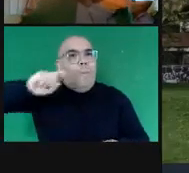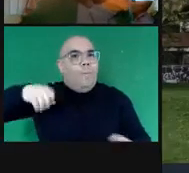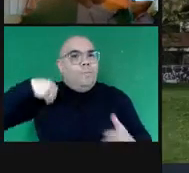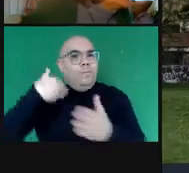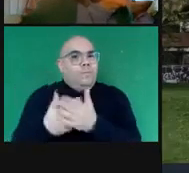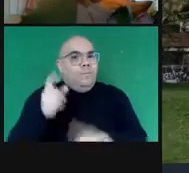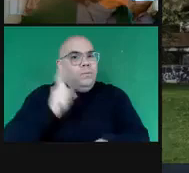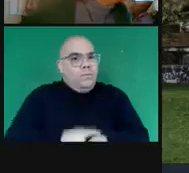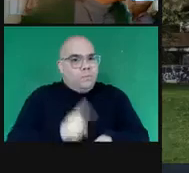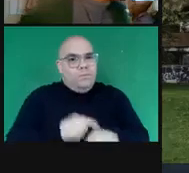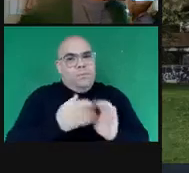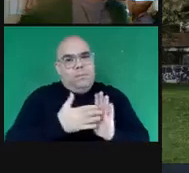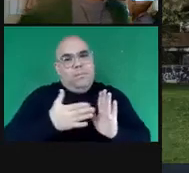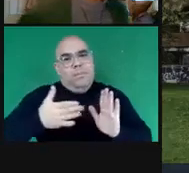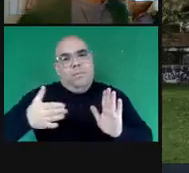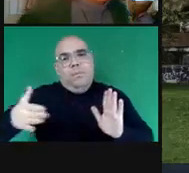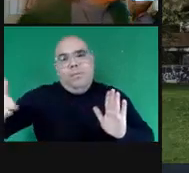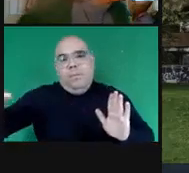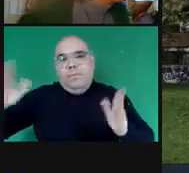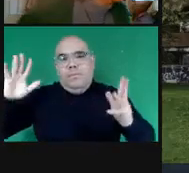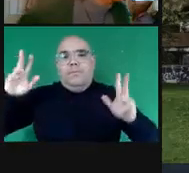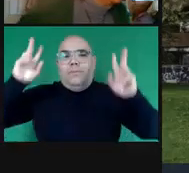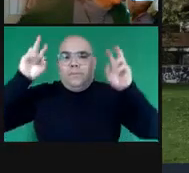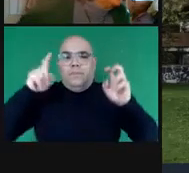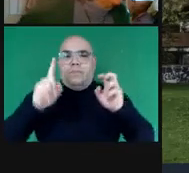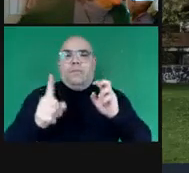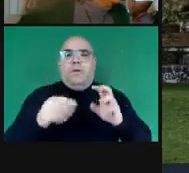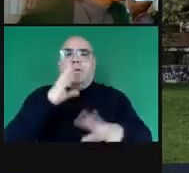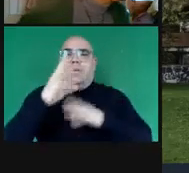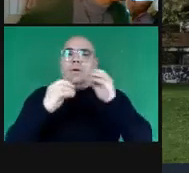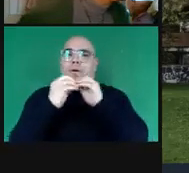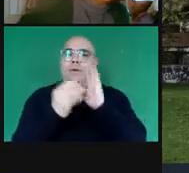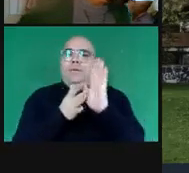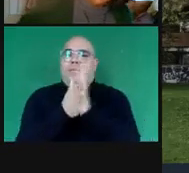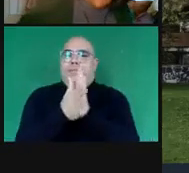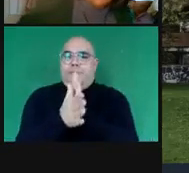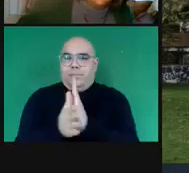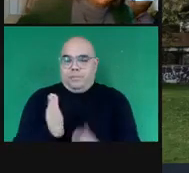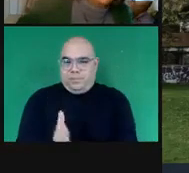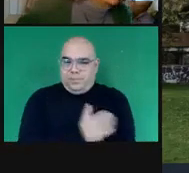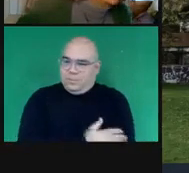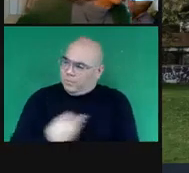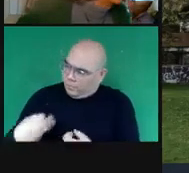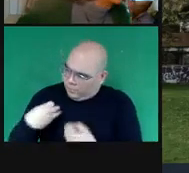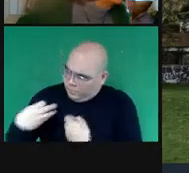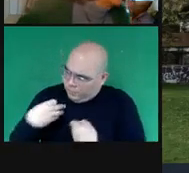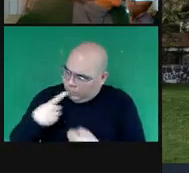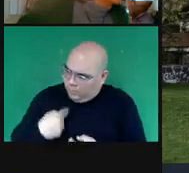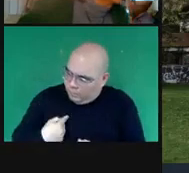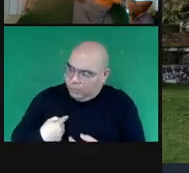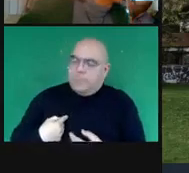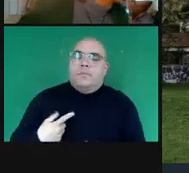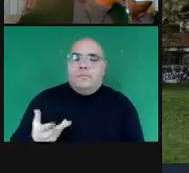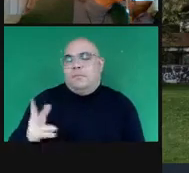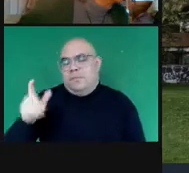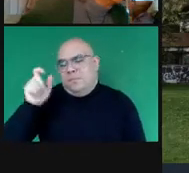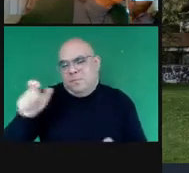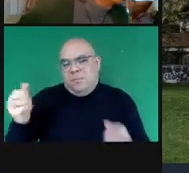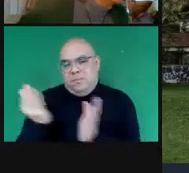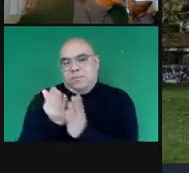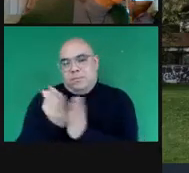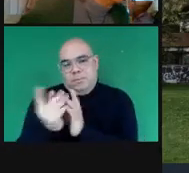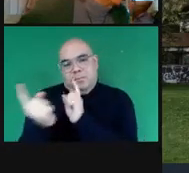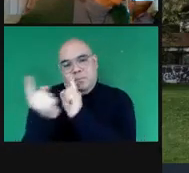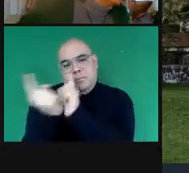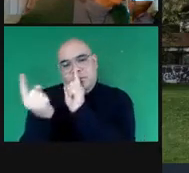han cubierto con otros porque existe un código en este sentido, según me explicaron los estudiantes con quienes hablé.